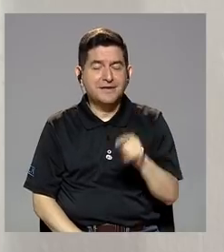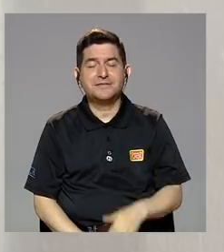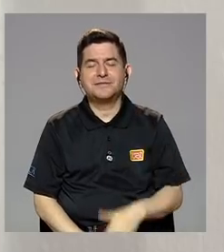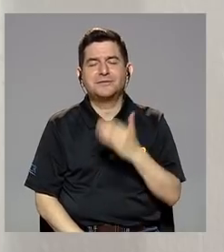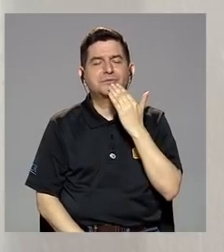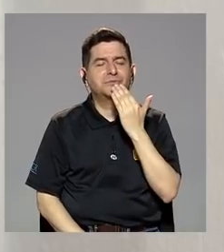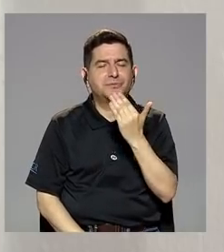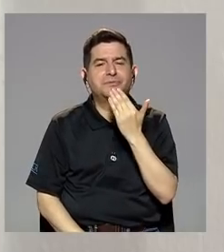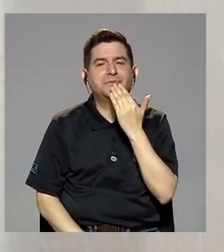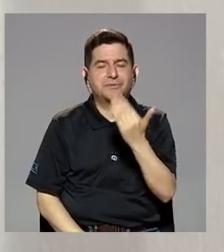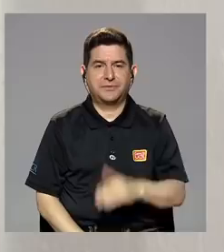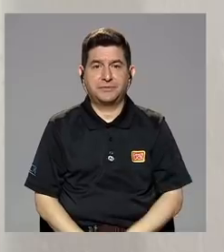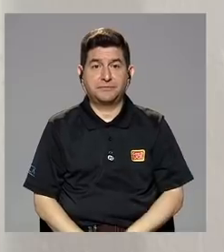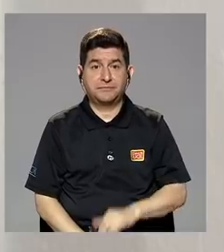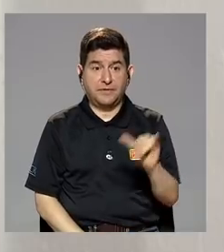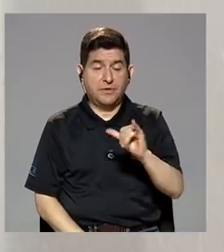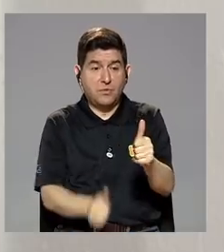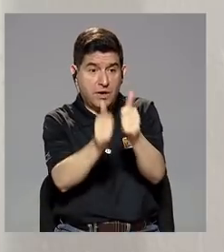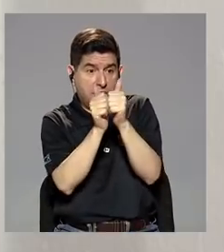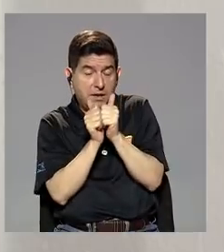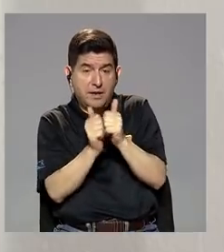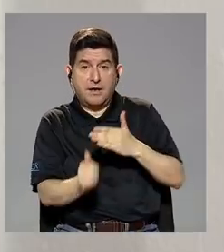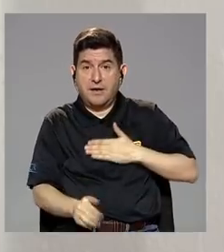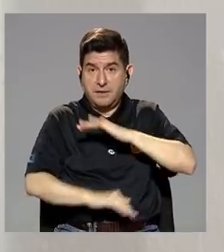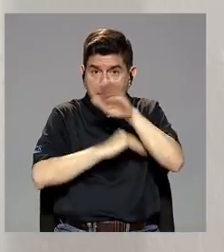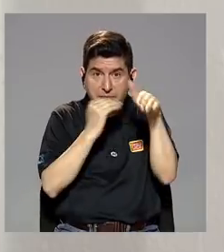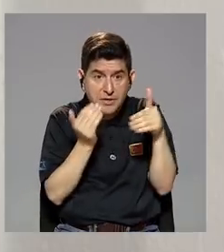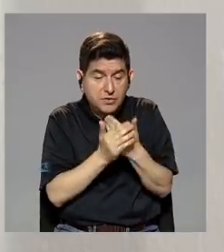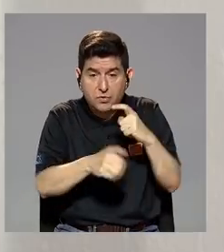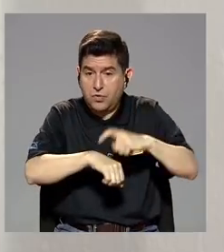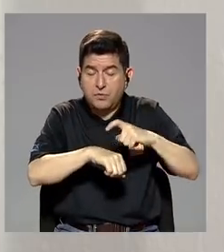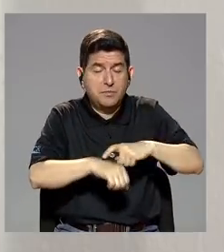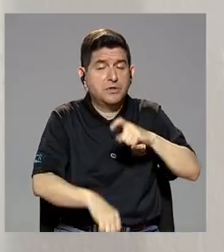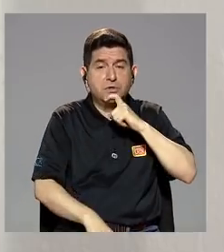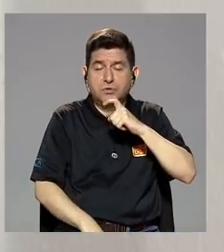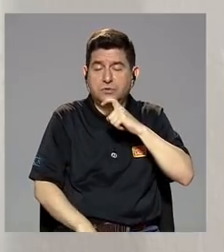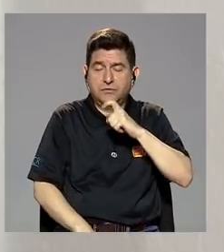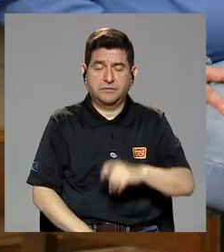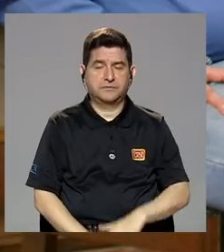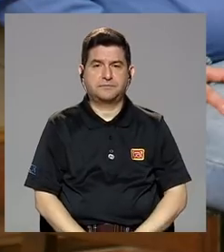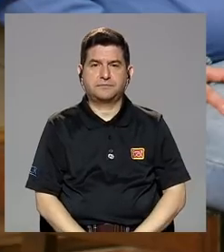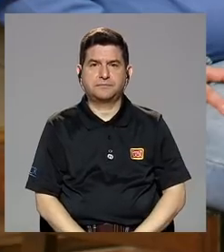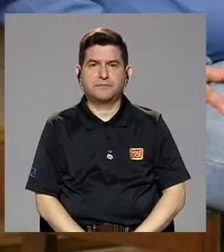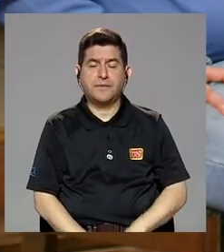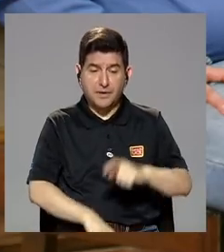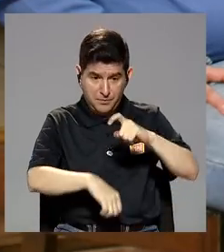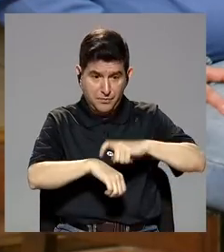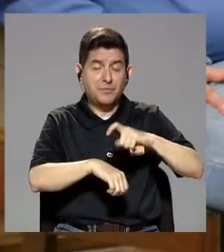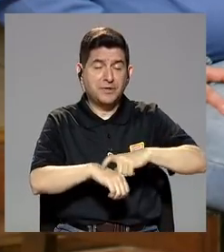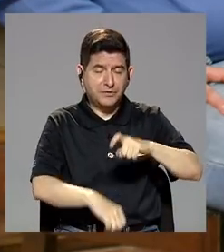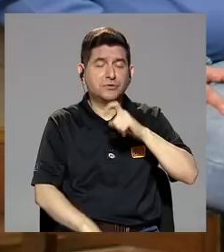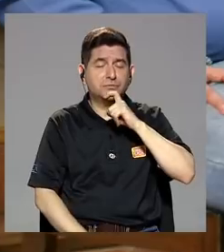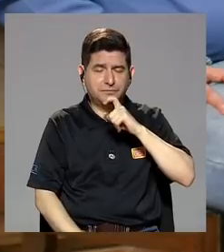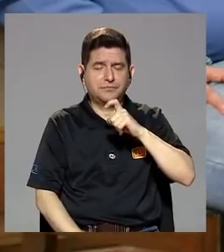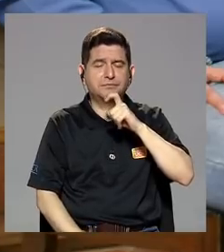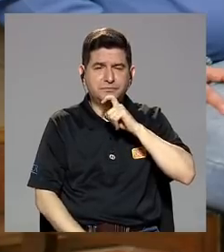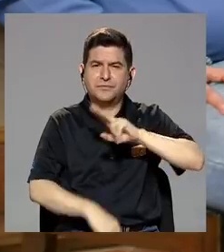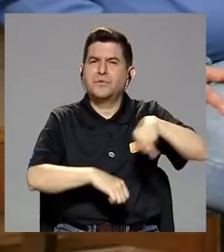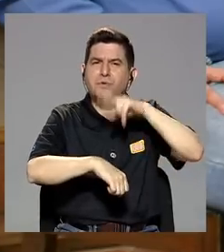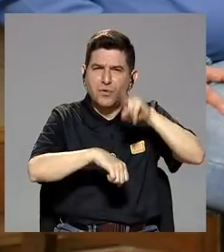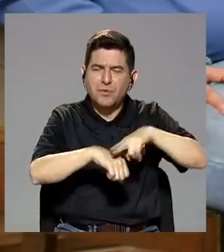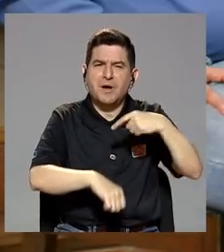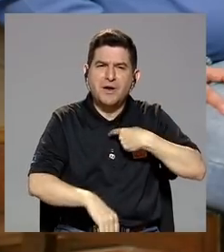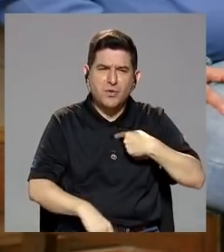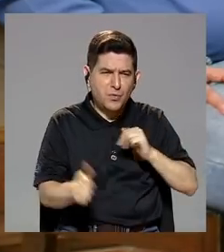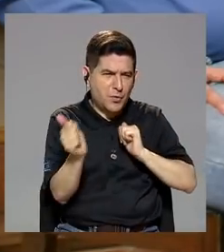agradecimiento de él el que me acompañó durante todos los momentos duros no porque son momentos duros por lo general